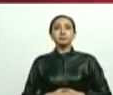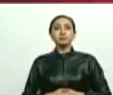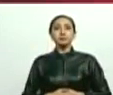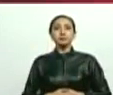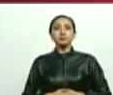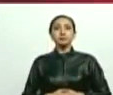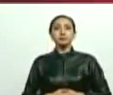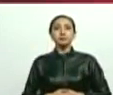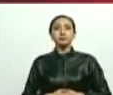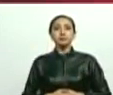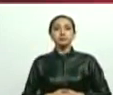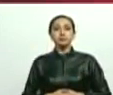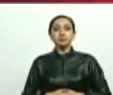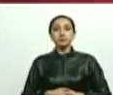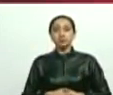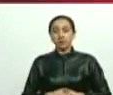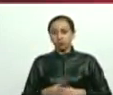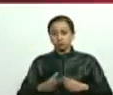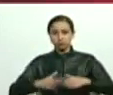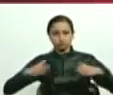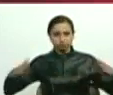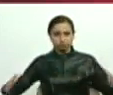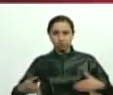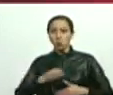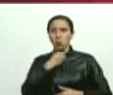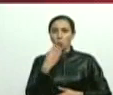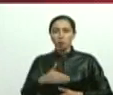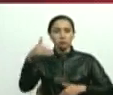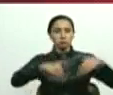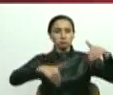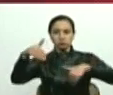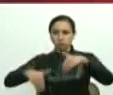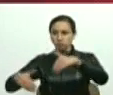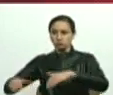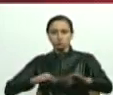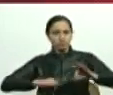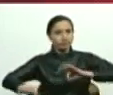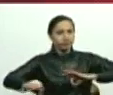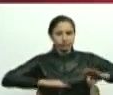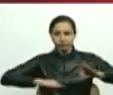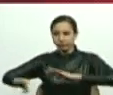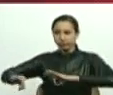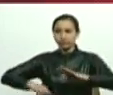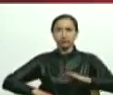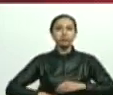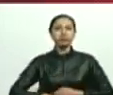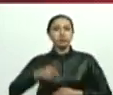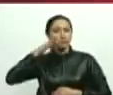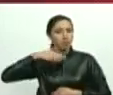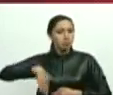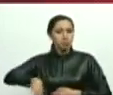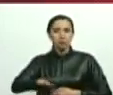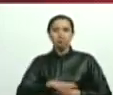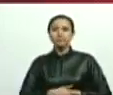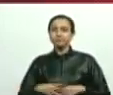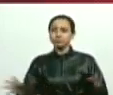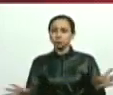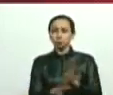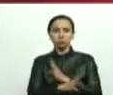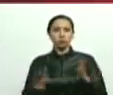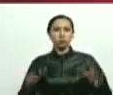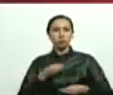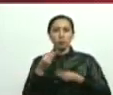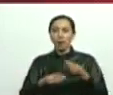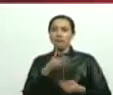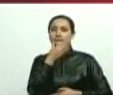del 4x4, preparadita. Movilicemos al pueblo, facilitemos al pueblo toda